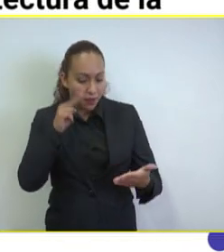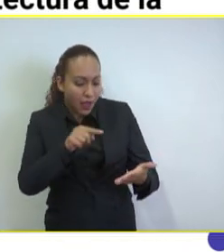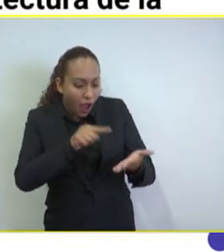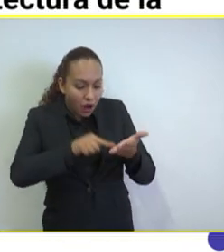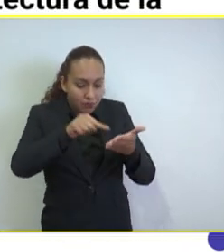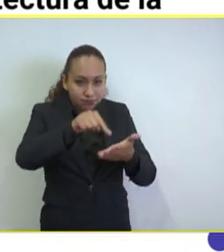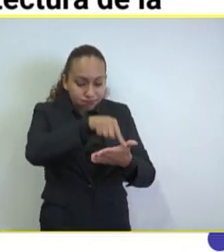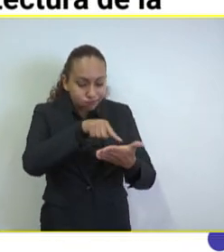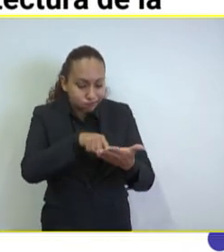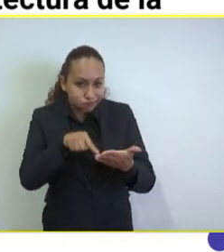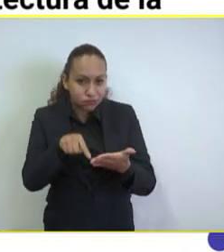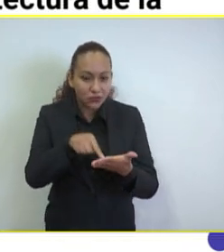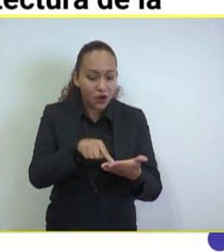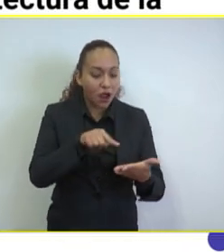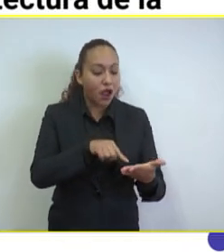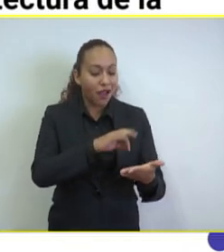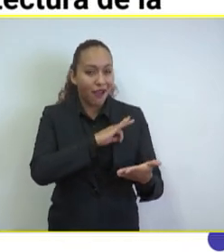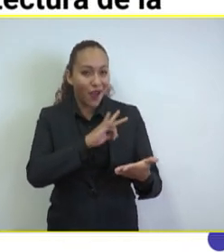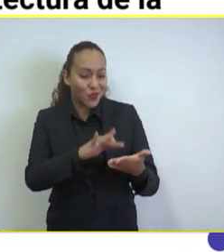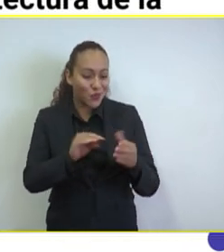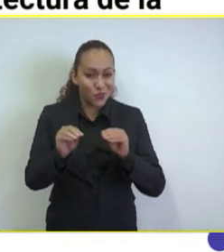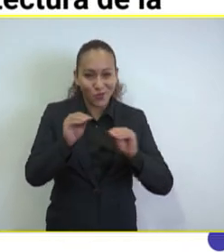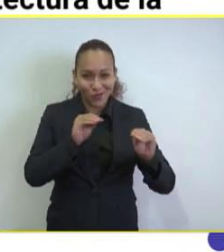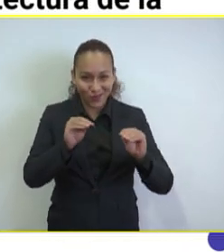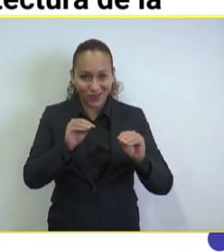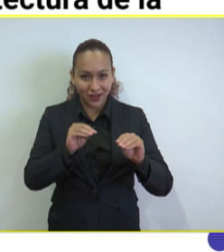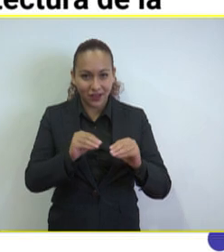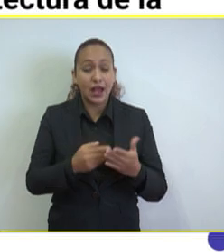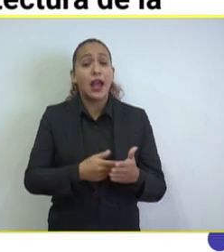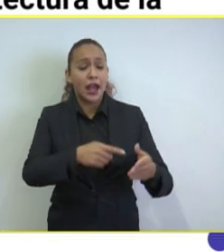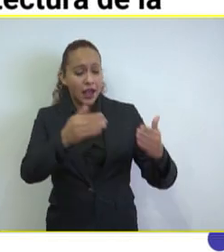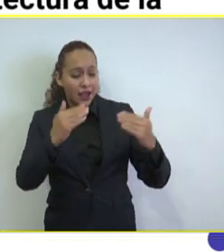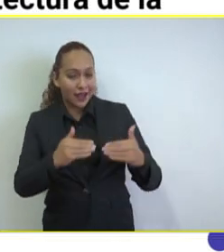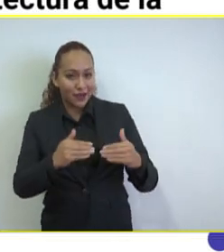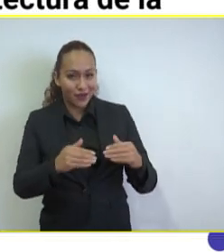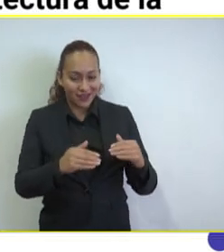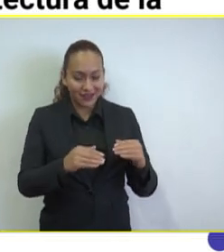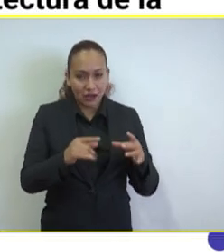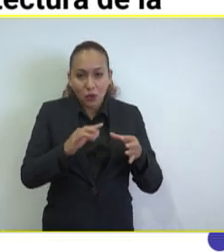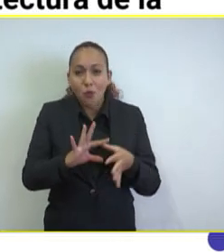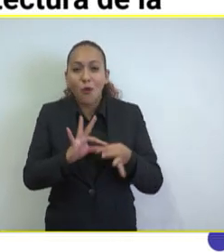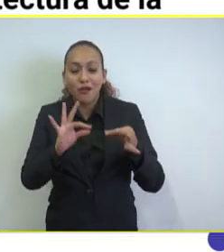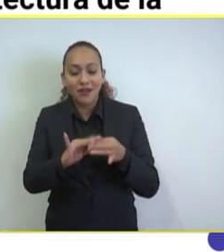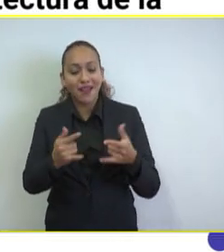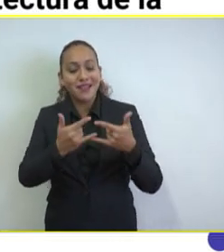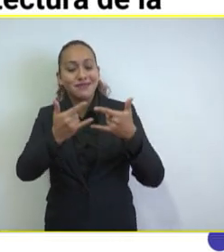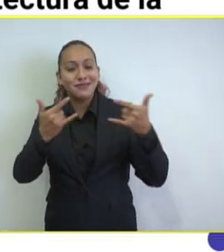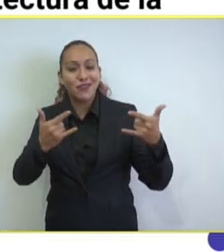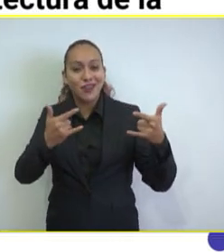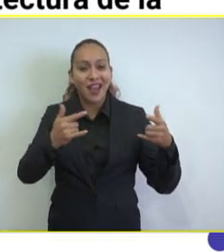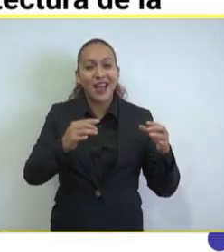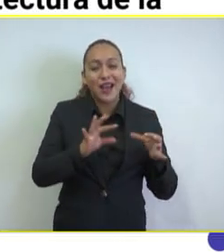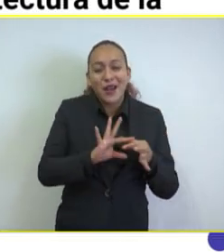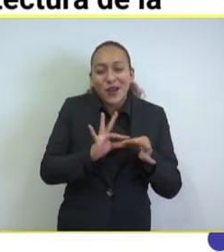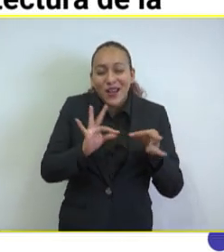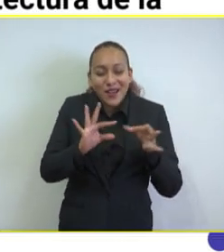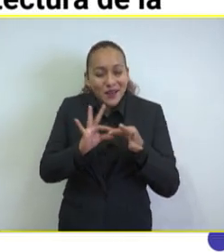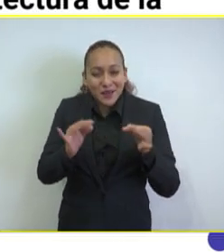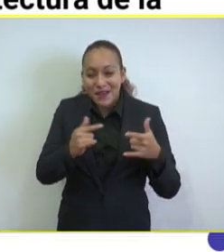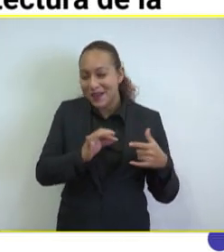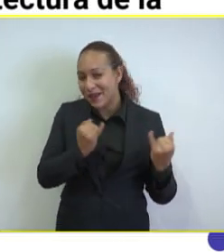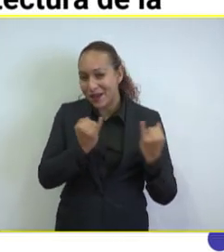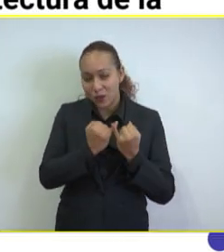etc. Y por último tenemos la coherencia y la continuidad en la navegación. Aquí era muy importante definir un flujo de